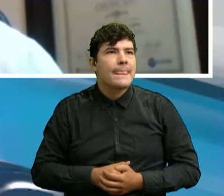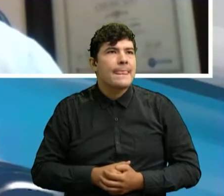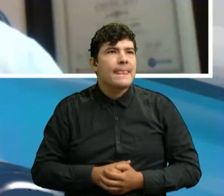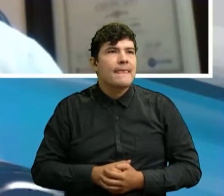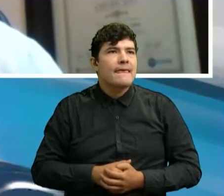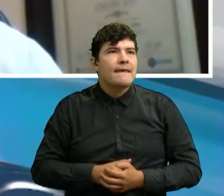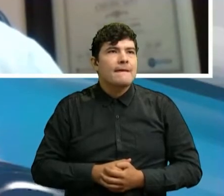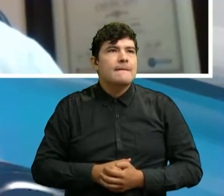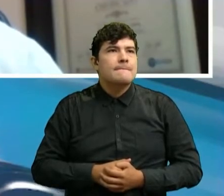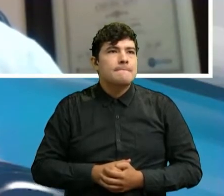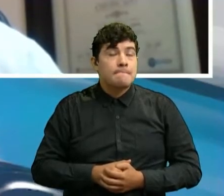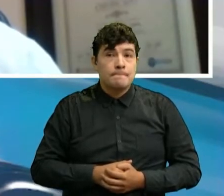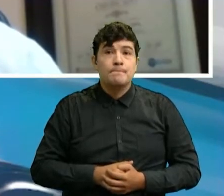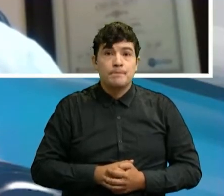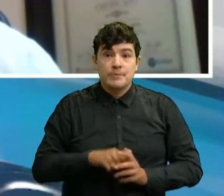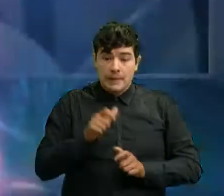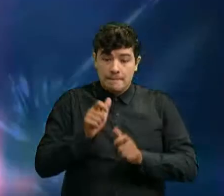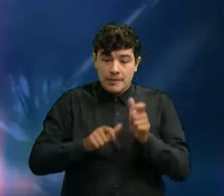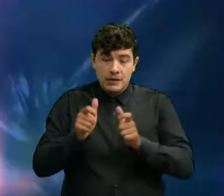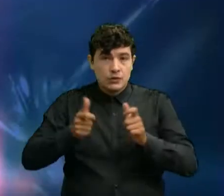declarar?